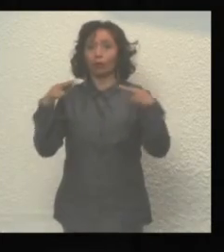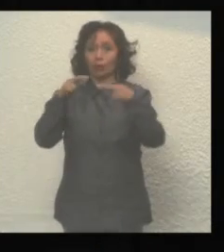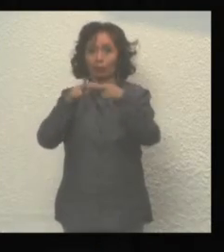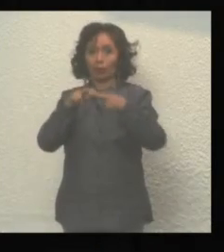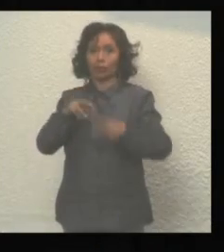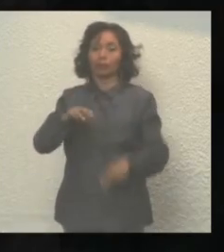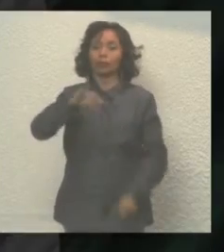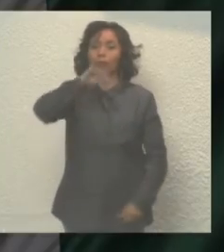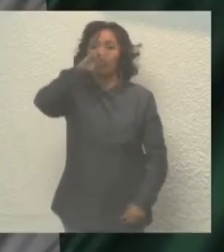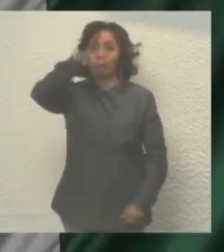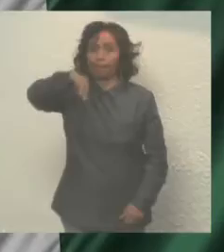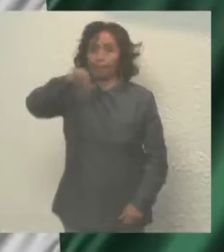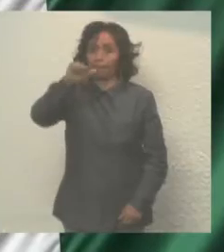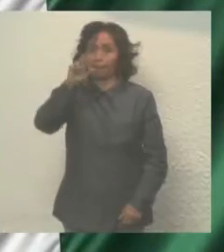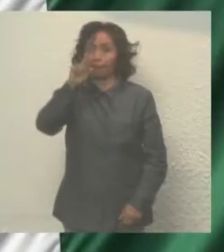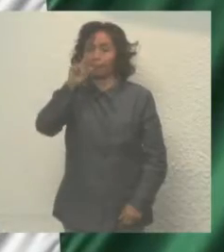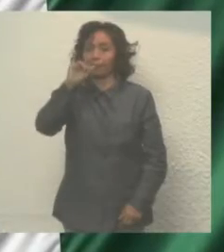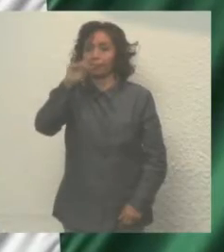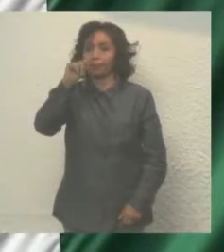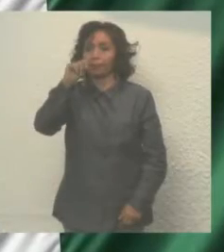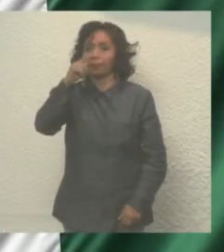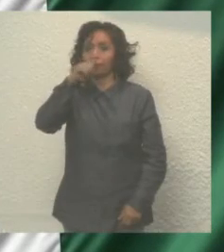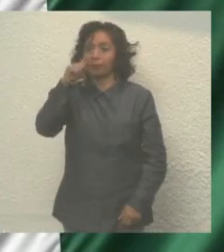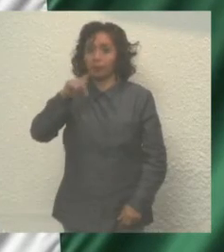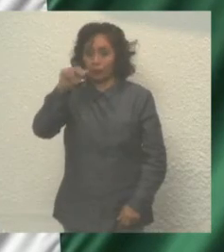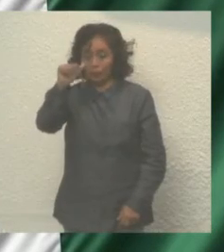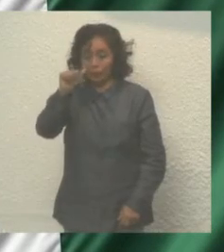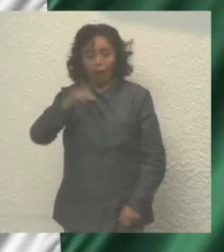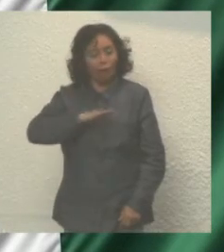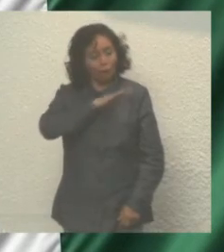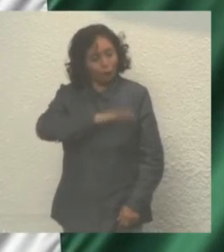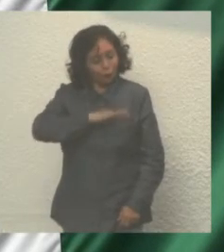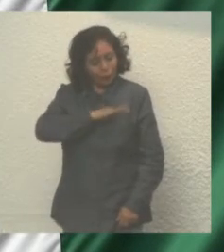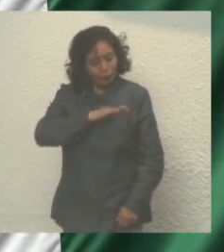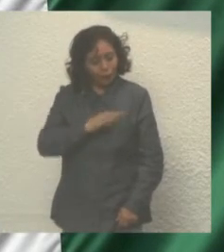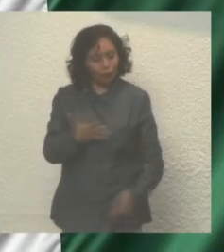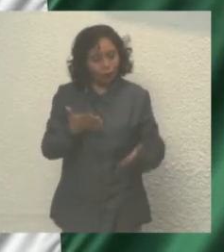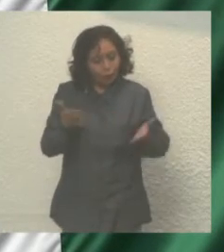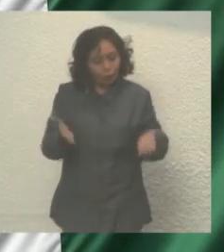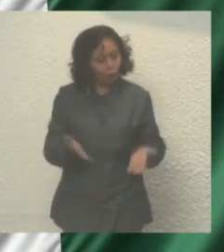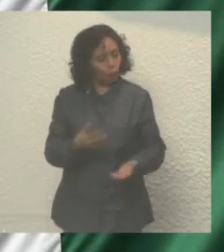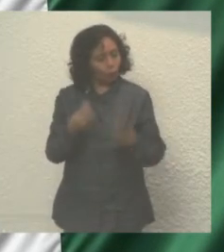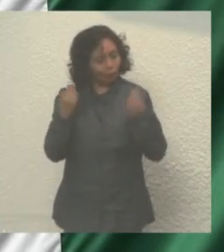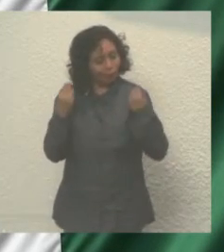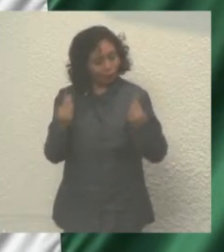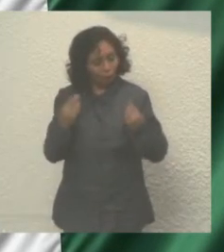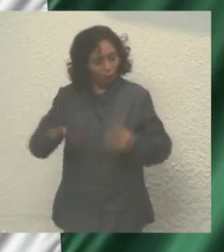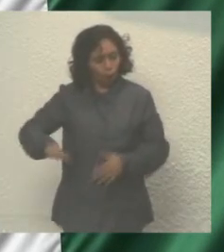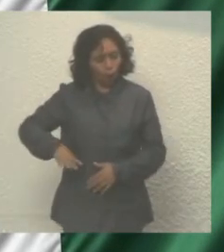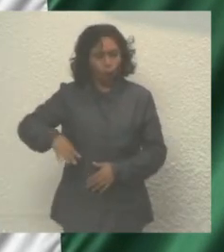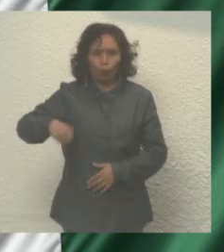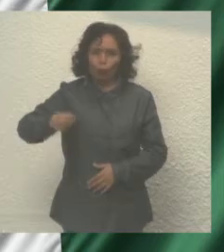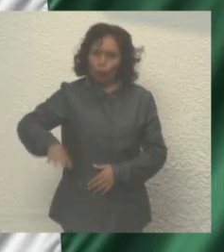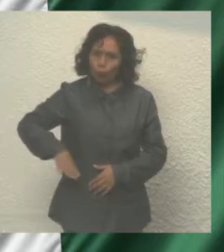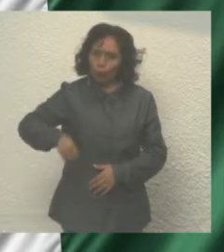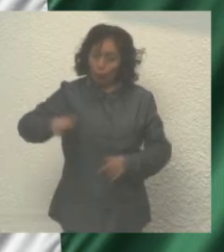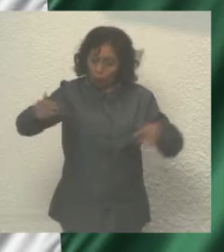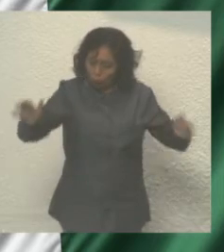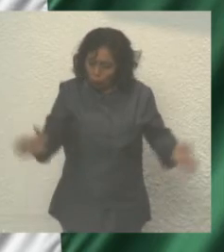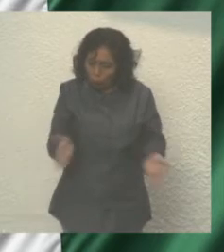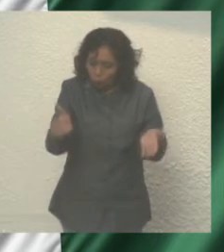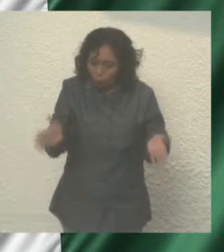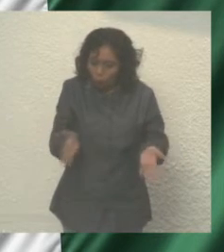Ye Chan, a quien felicito con especial consideración en su esfuerzo de fomentar